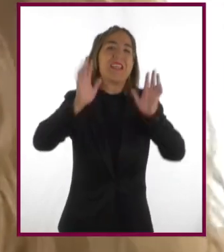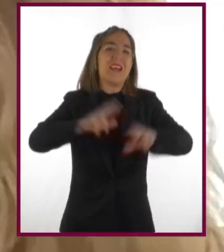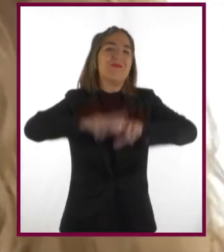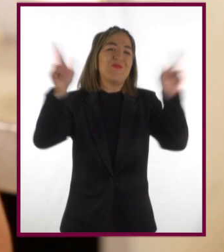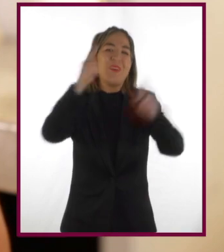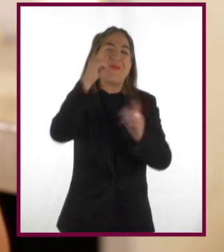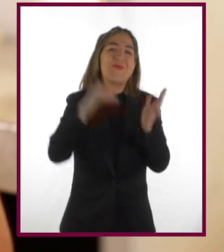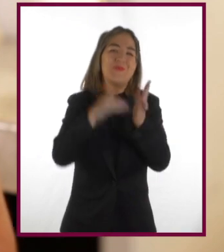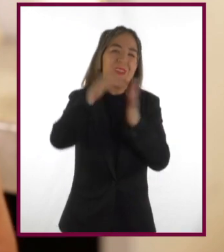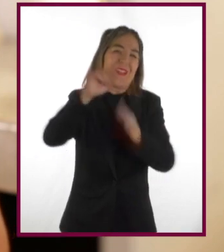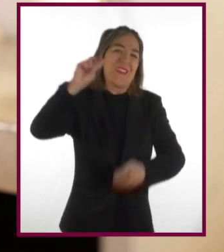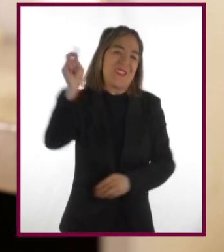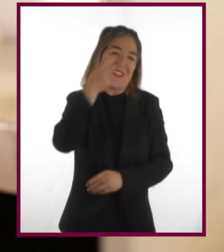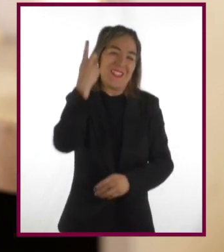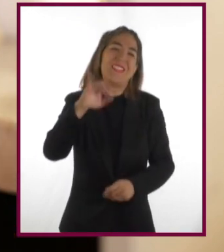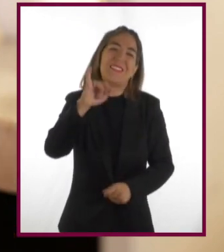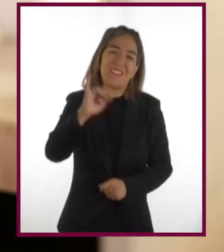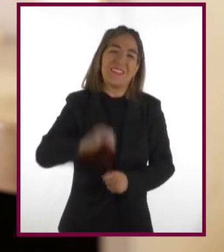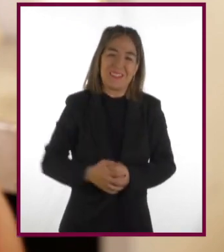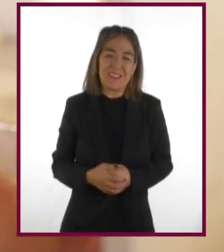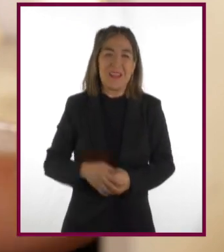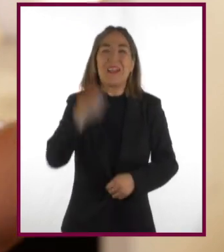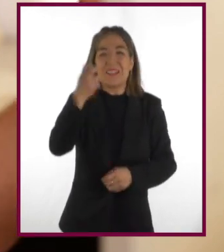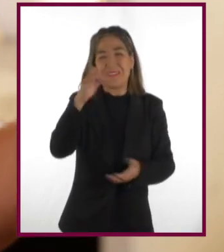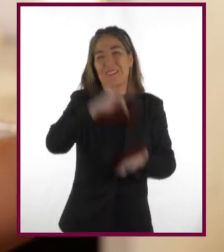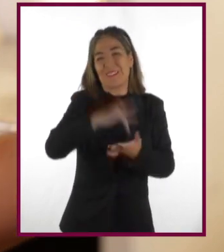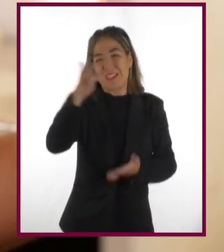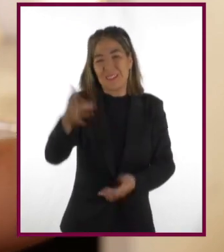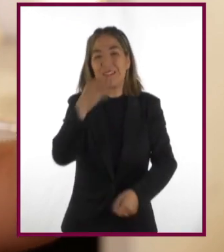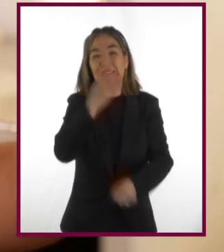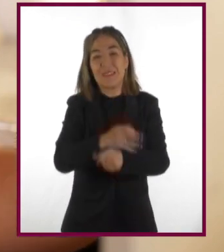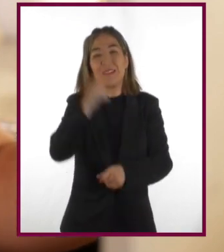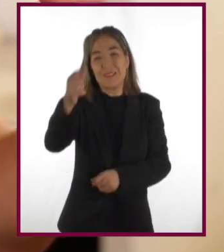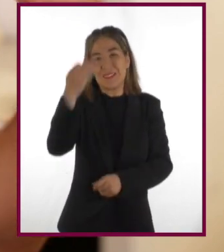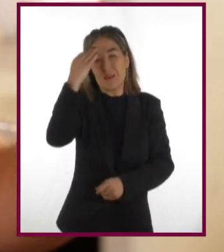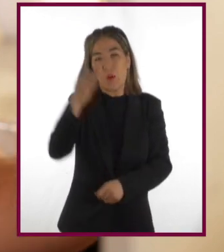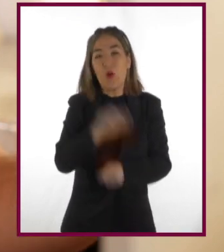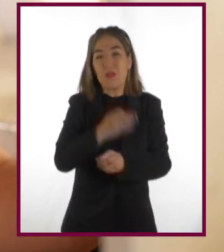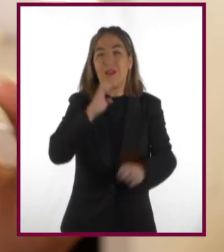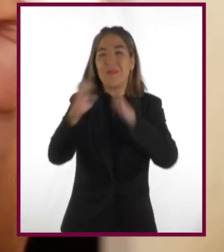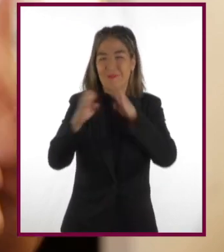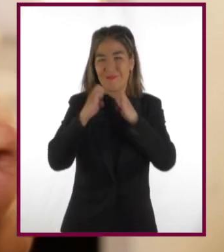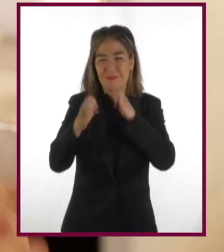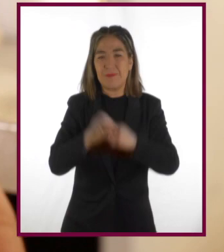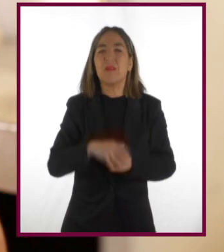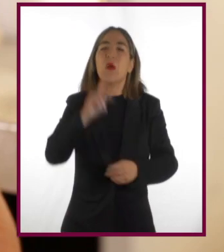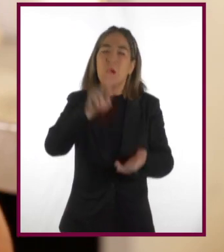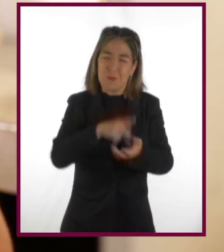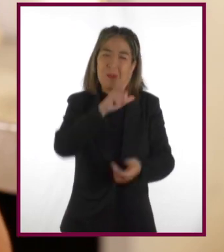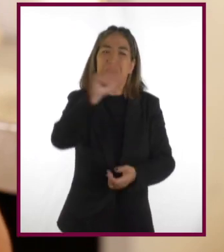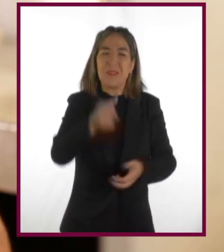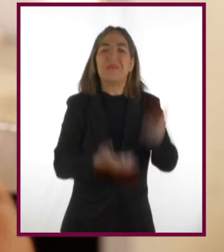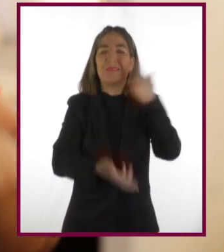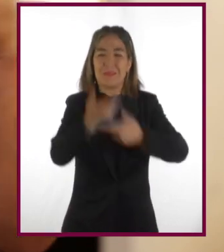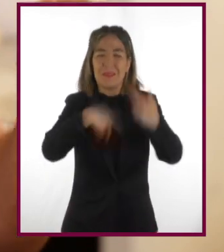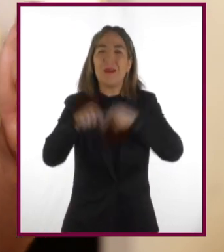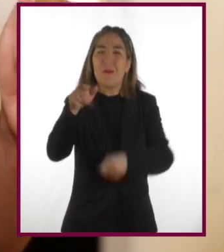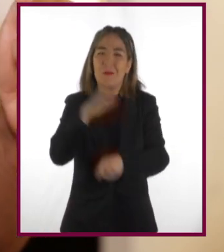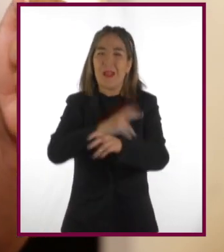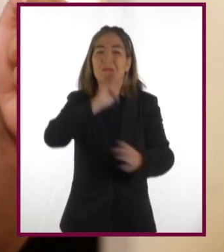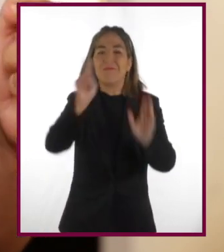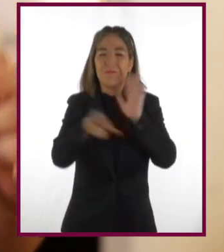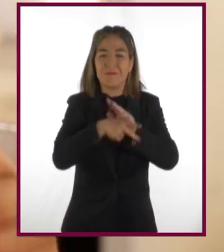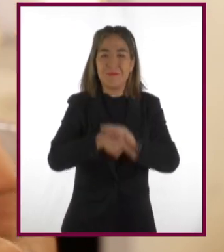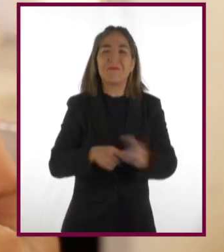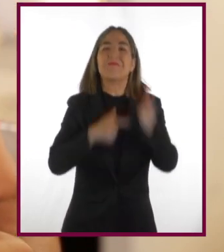millón. Así es. Y bueno, te agradecemos mucho tu tiempo. En este momento vamos a regresar contigo más